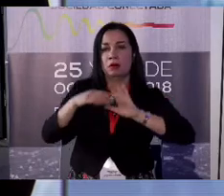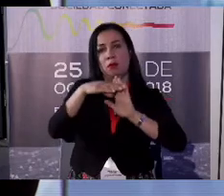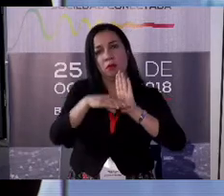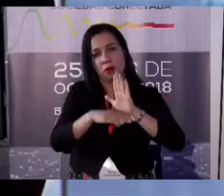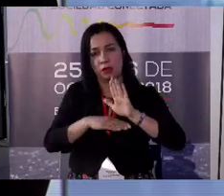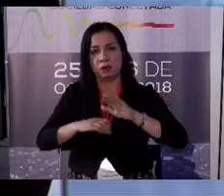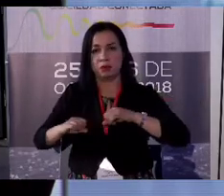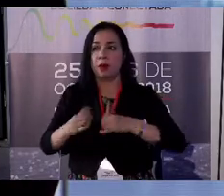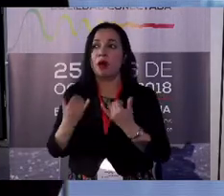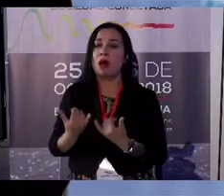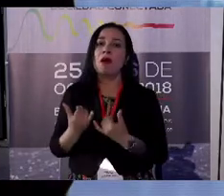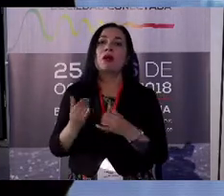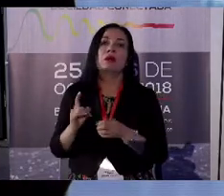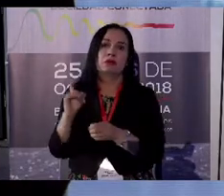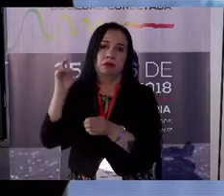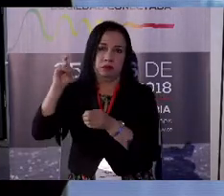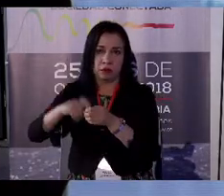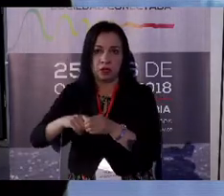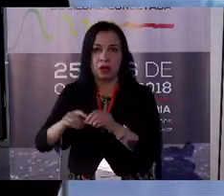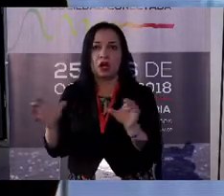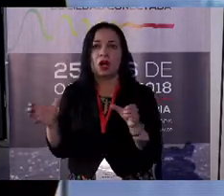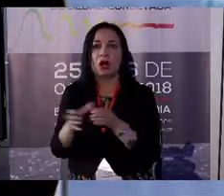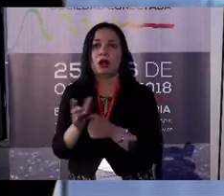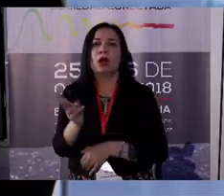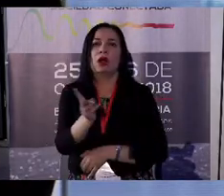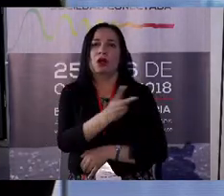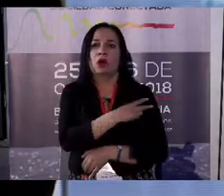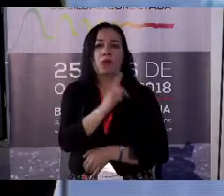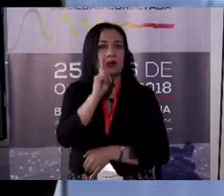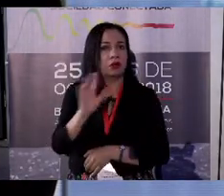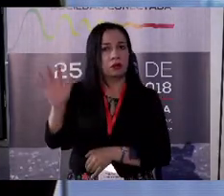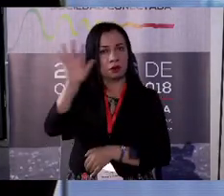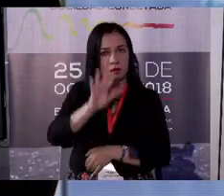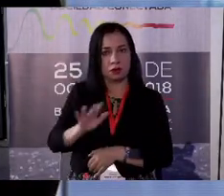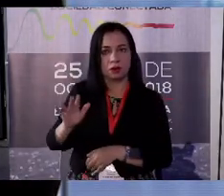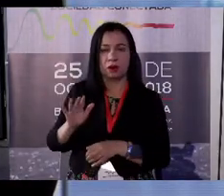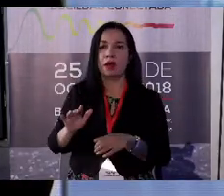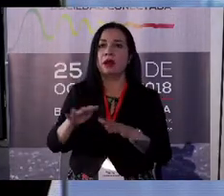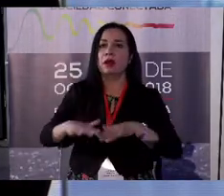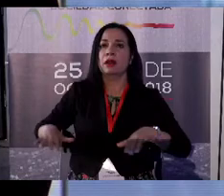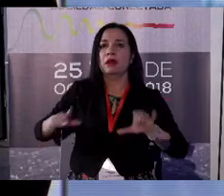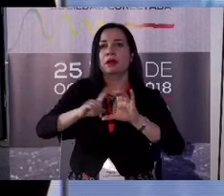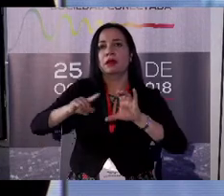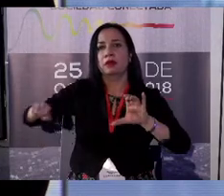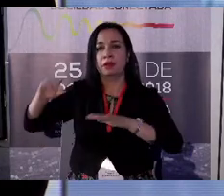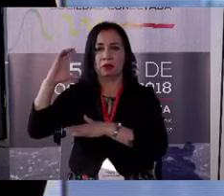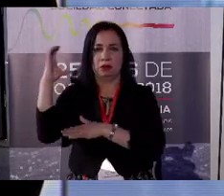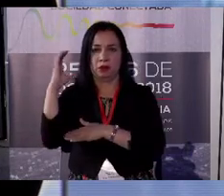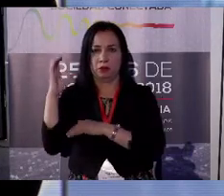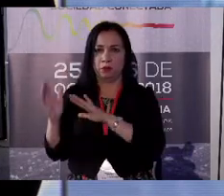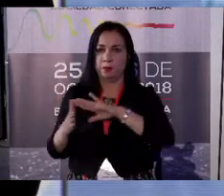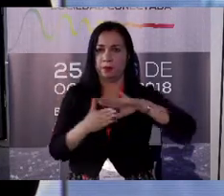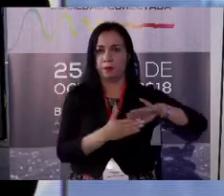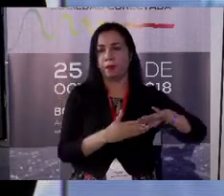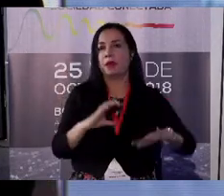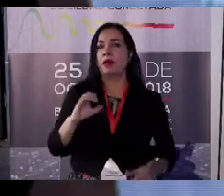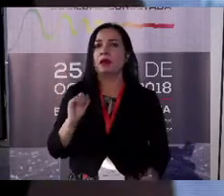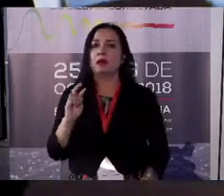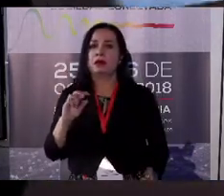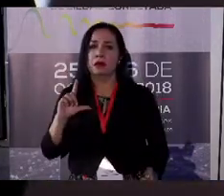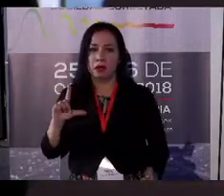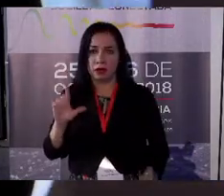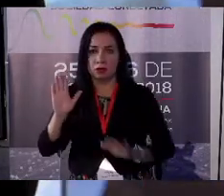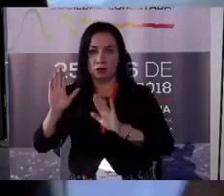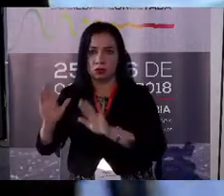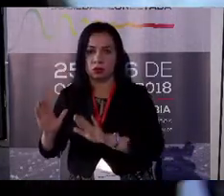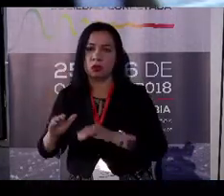miembro del Comité Nacional del Espectro de Colombia. Carl Povelaitz, vicepresidente adjunto de políticas públicas, movilidad